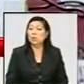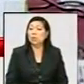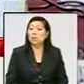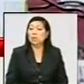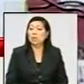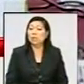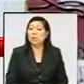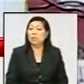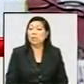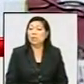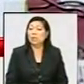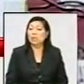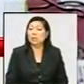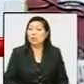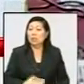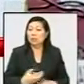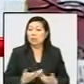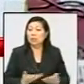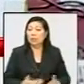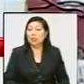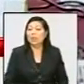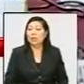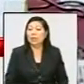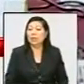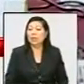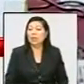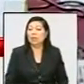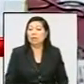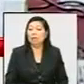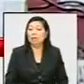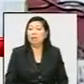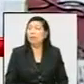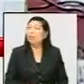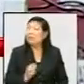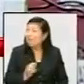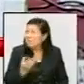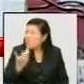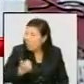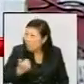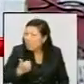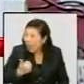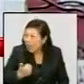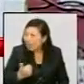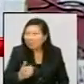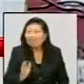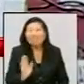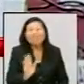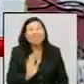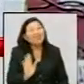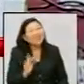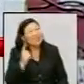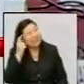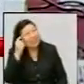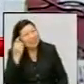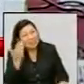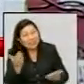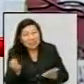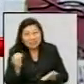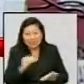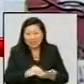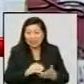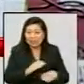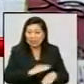El uso de un producto que no nos daba garantía, porque si su inserto